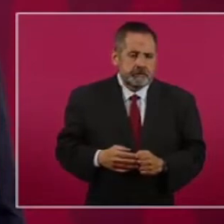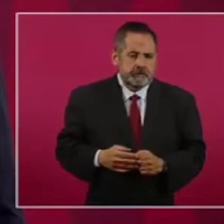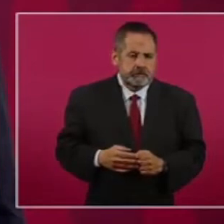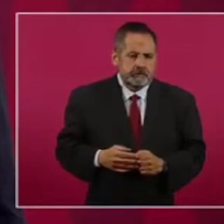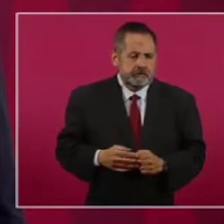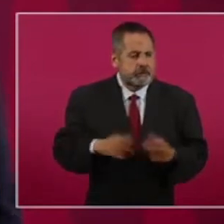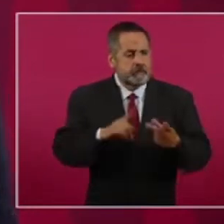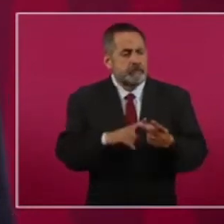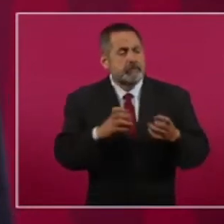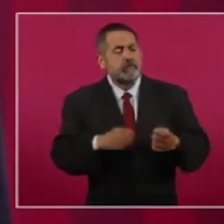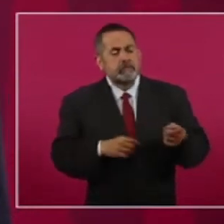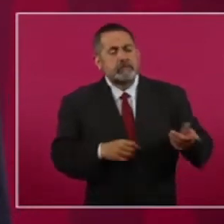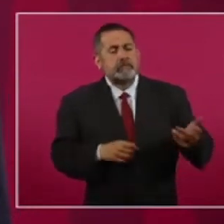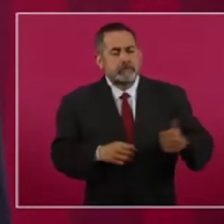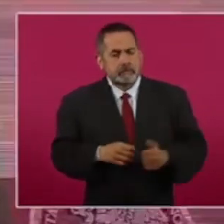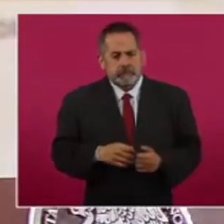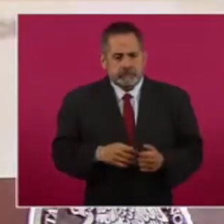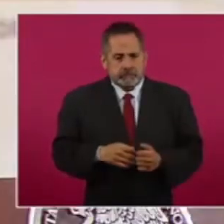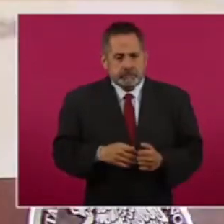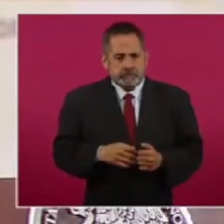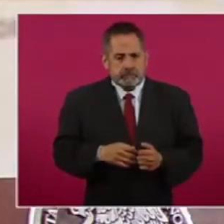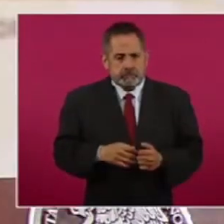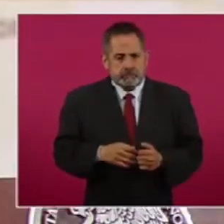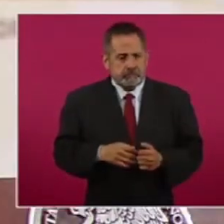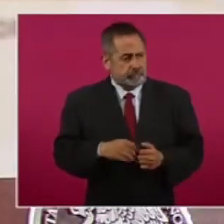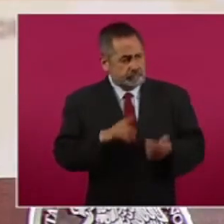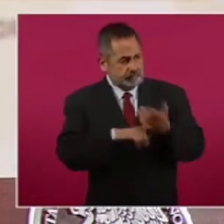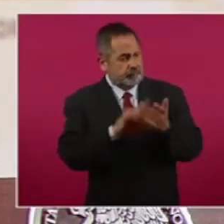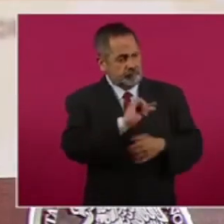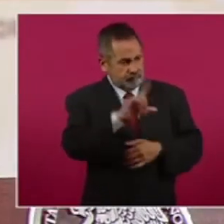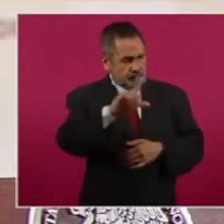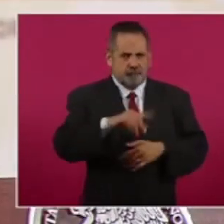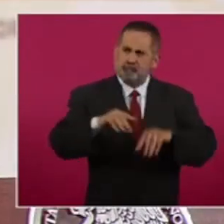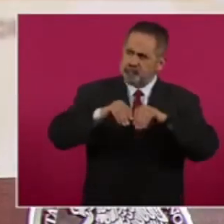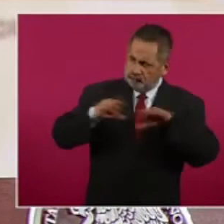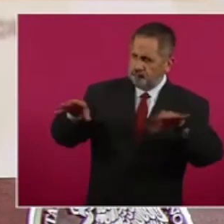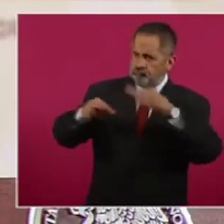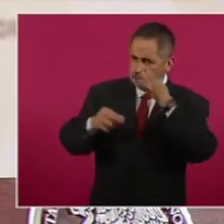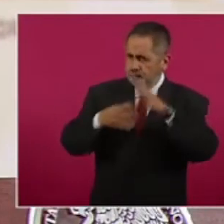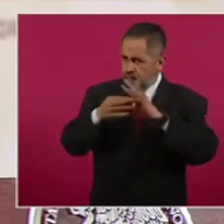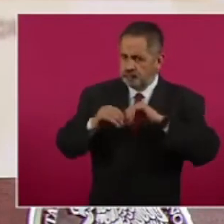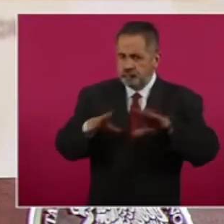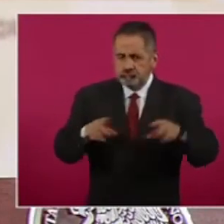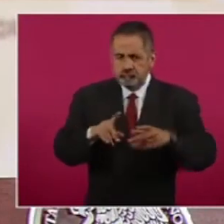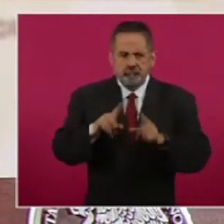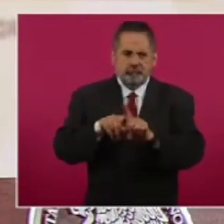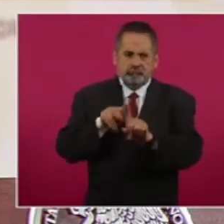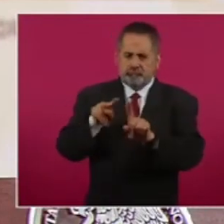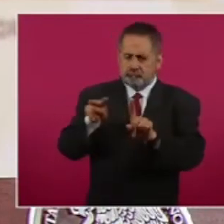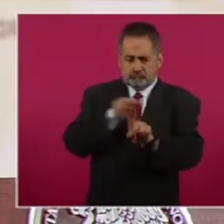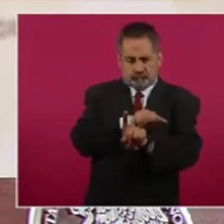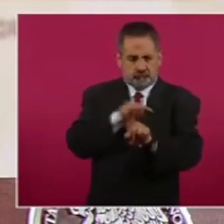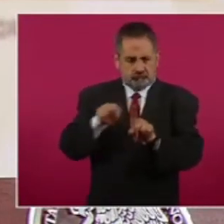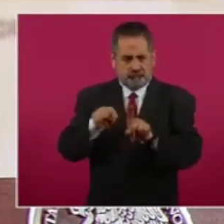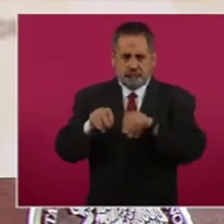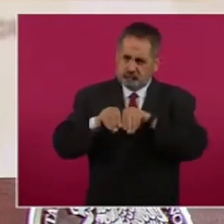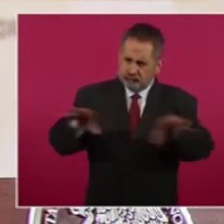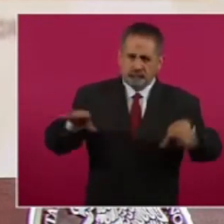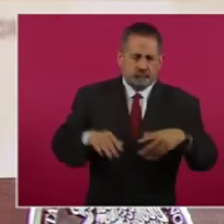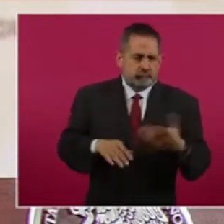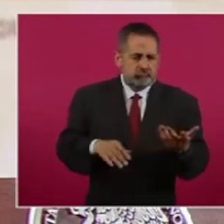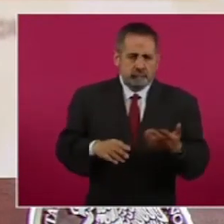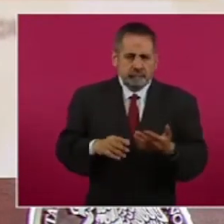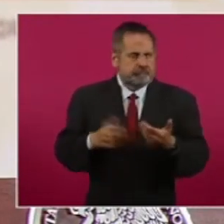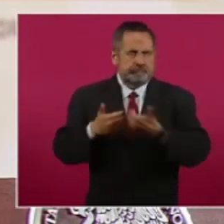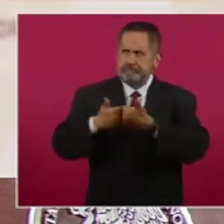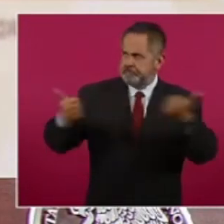¿Dónde está el profesionalismo, la objetividad, la